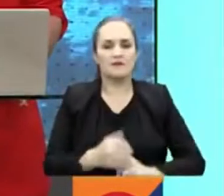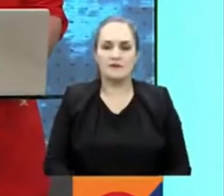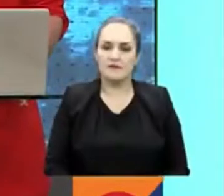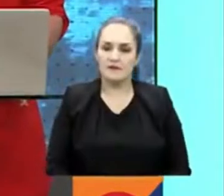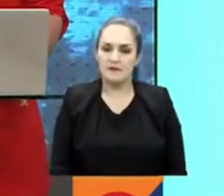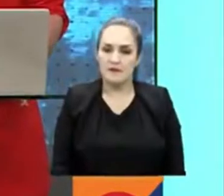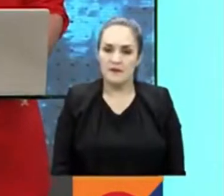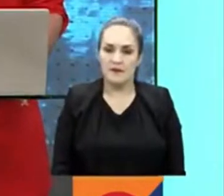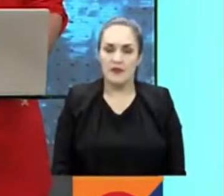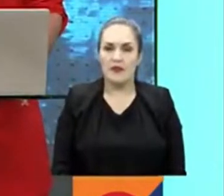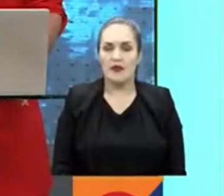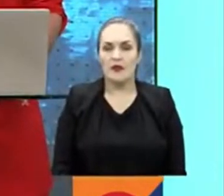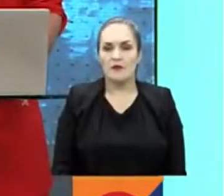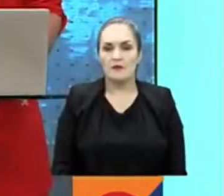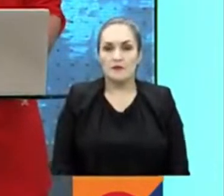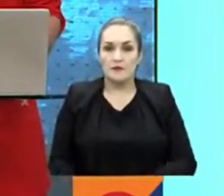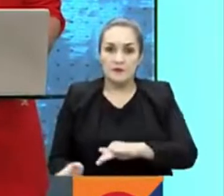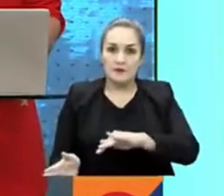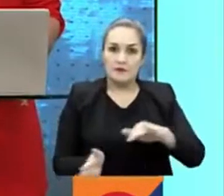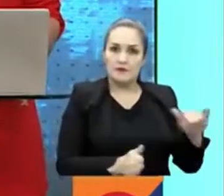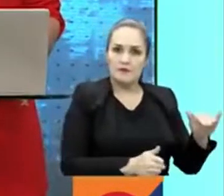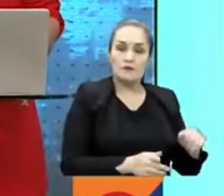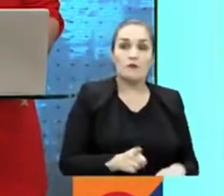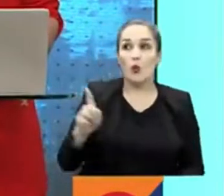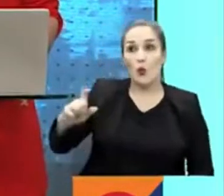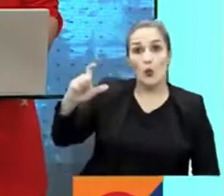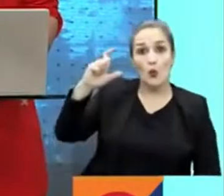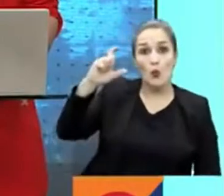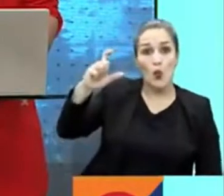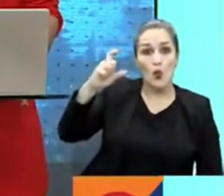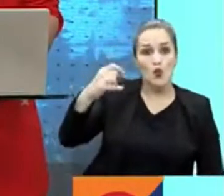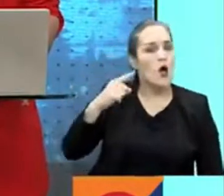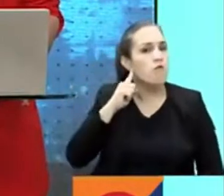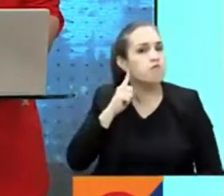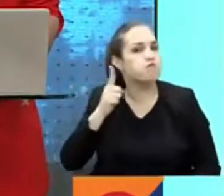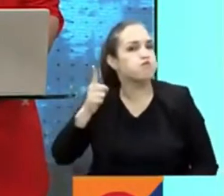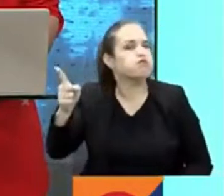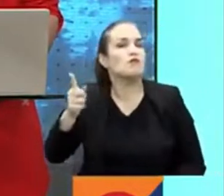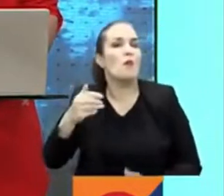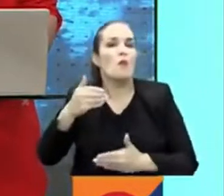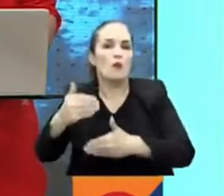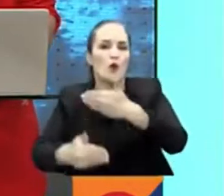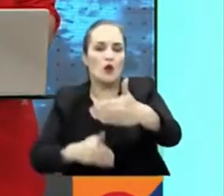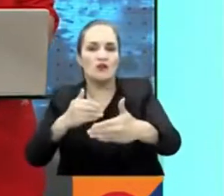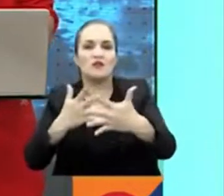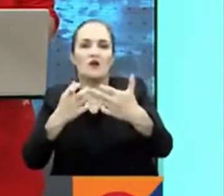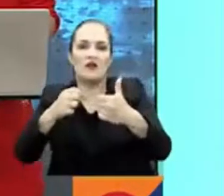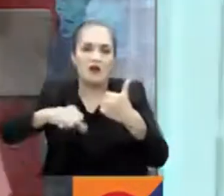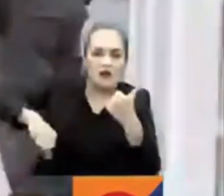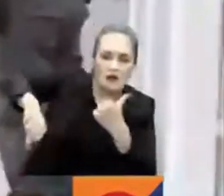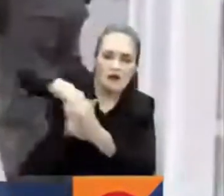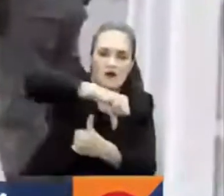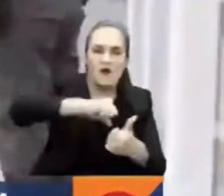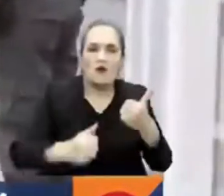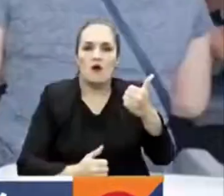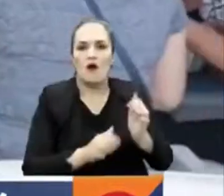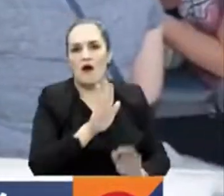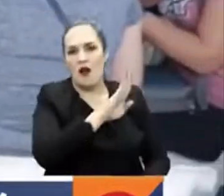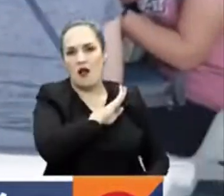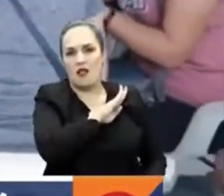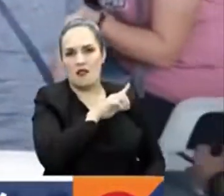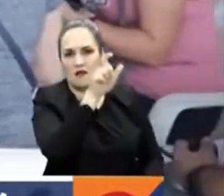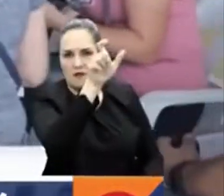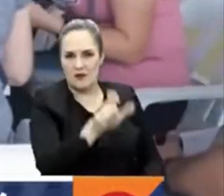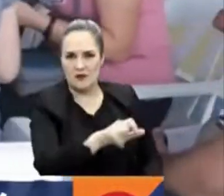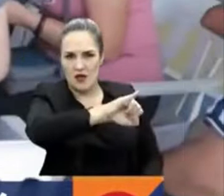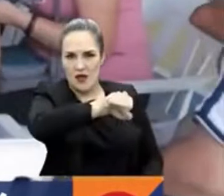Entonces, y muy poca afluencia de votantes para definir la revocatoria del alcalde de Cúcuta, Jairo Yáñez. Más de 600.000 personas